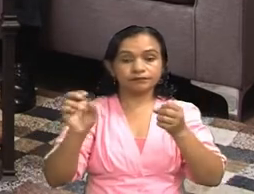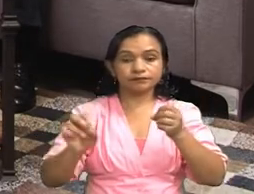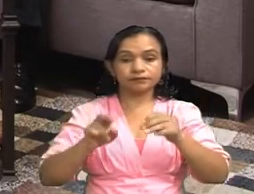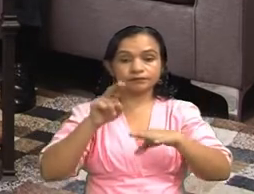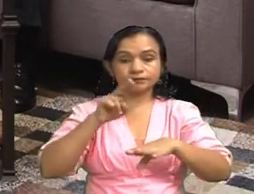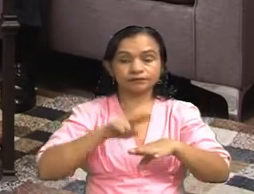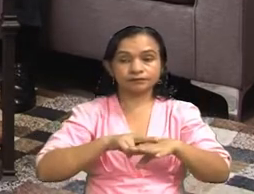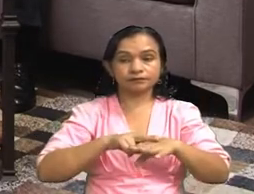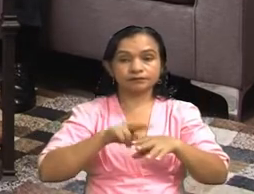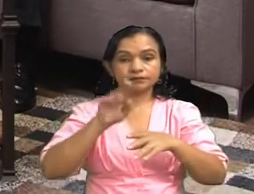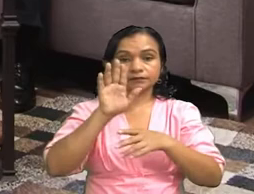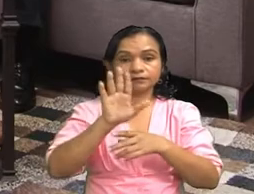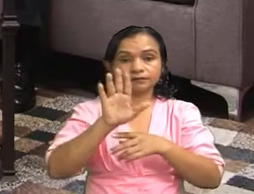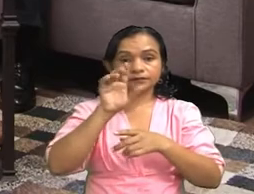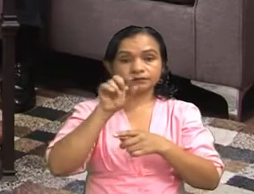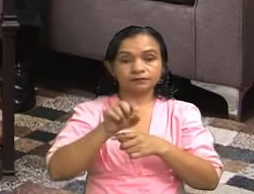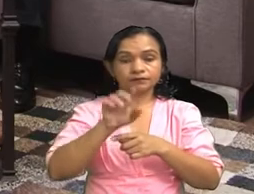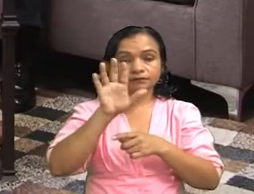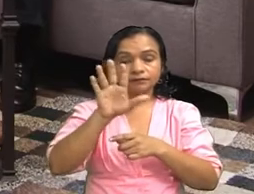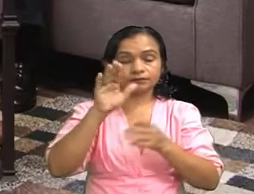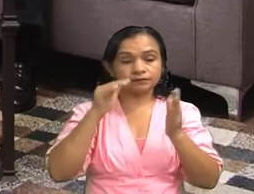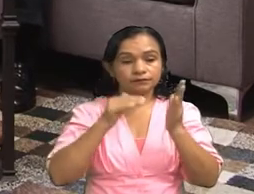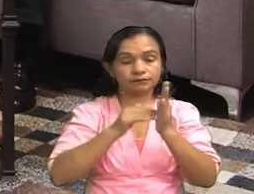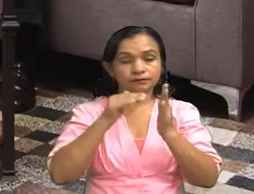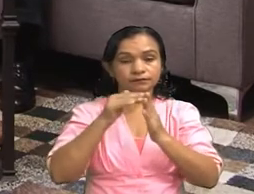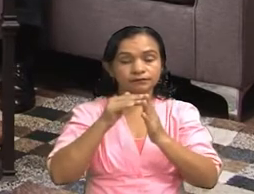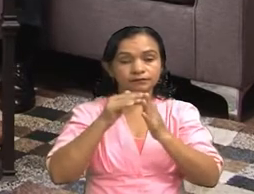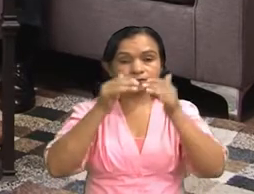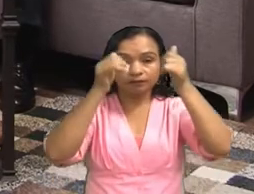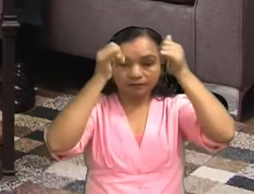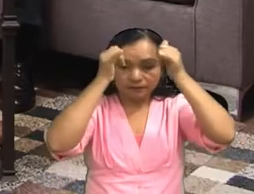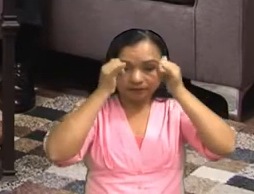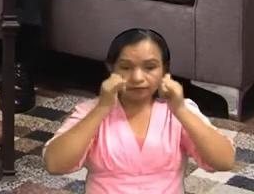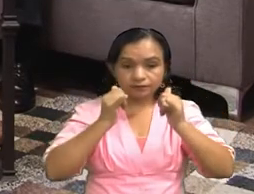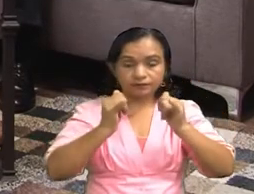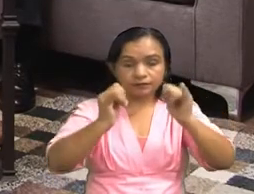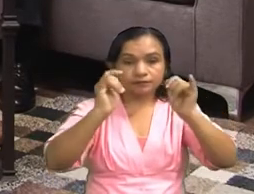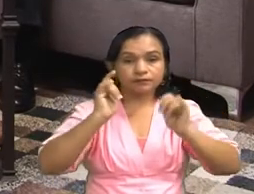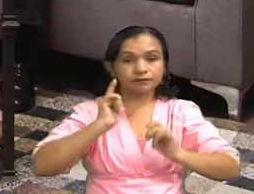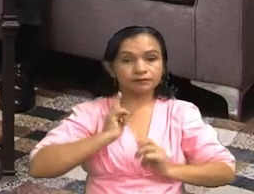es 5.5 millones de cabezas de ganado. La que poseemos.